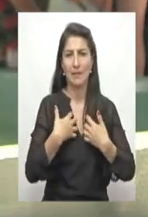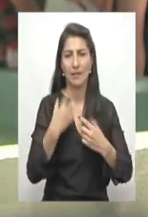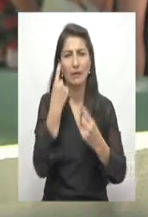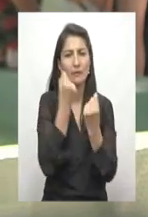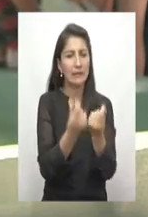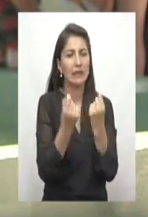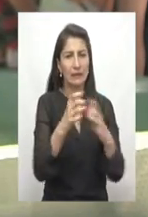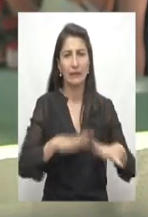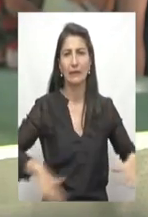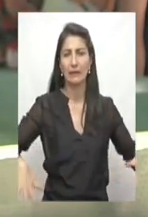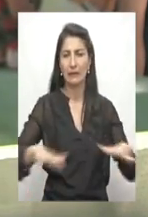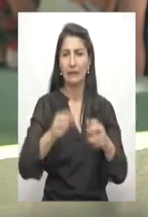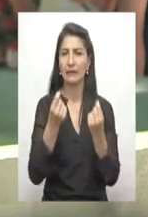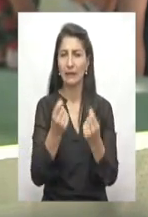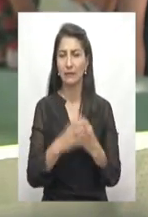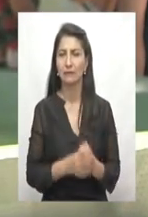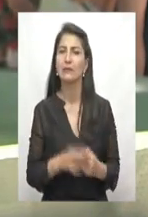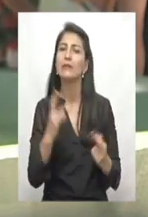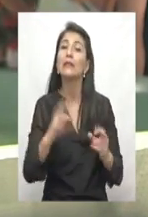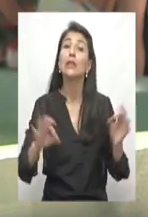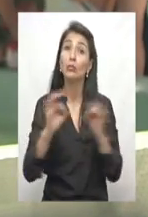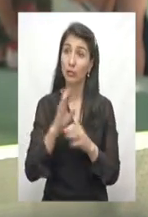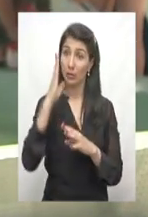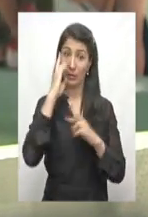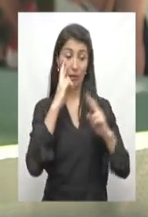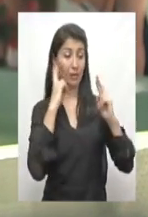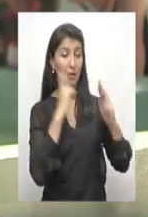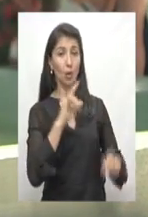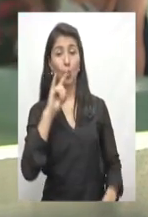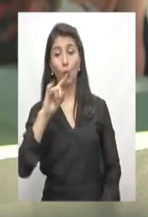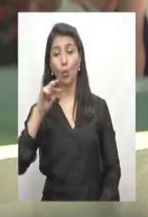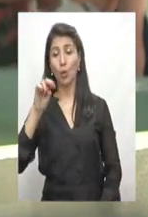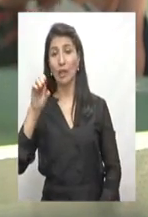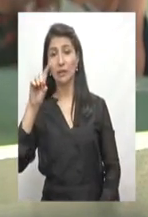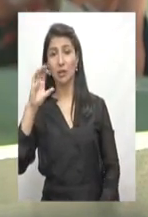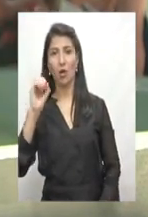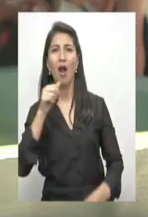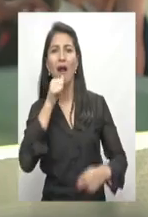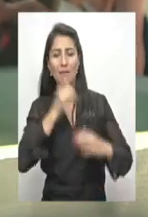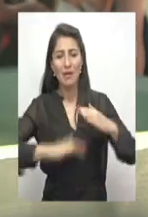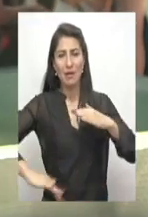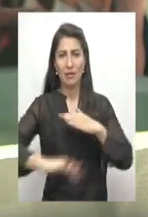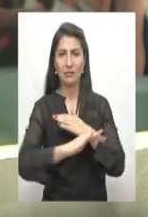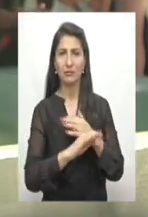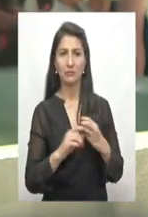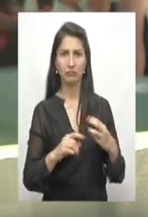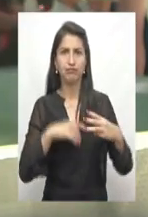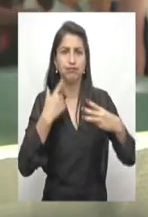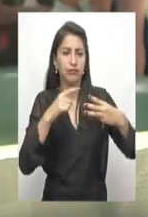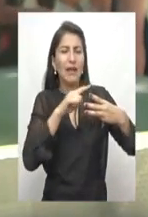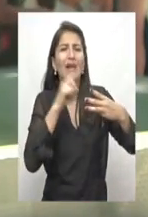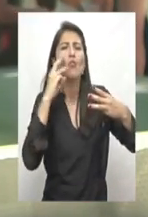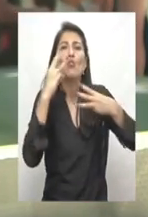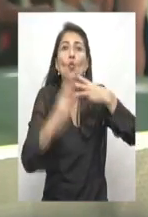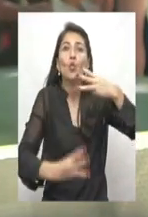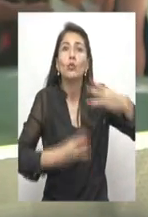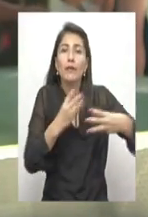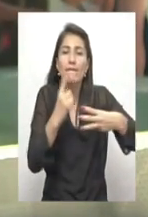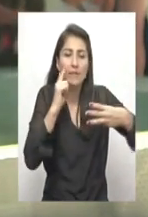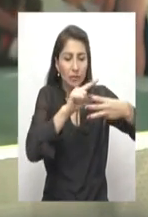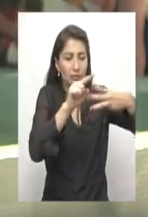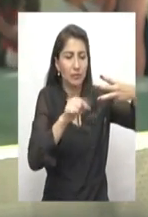suma fragilidad y, repito, declarada como Reserva Mundial de Biosfera y la tercera Reserva